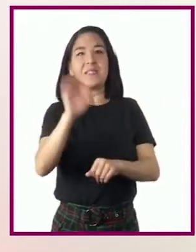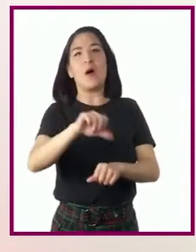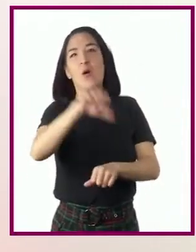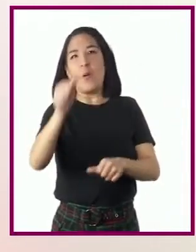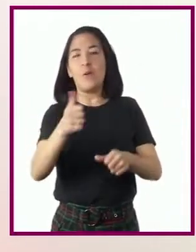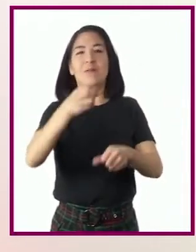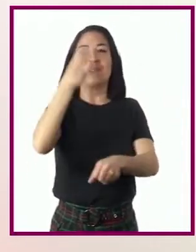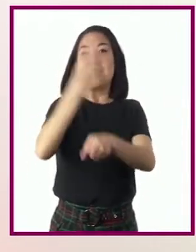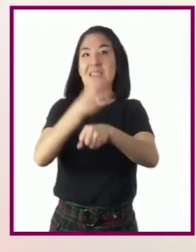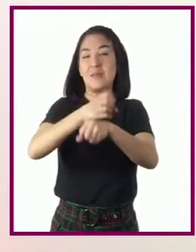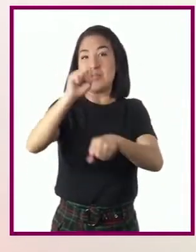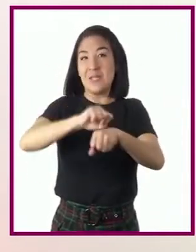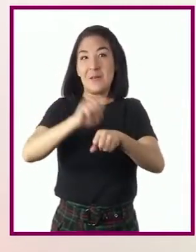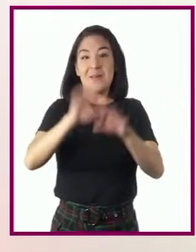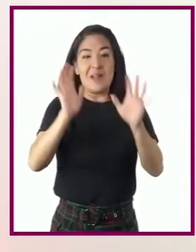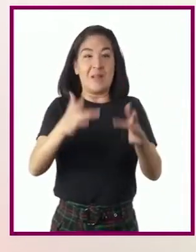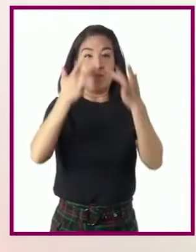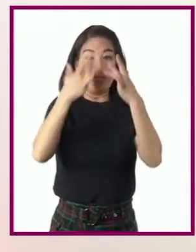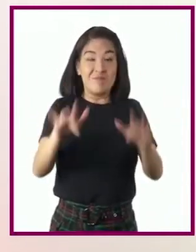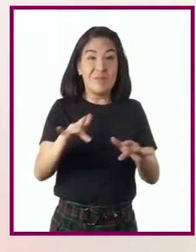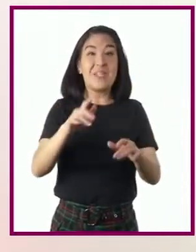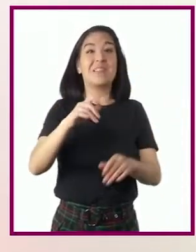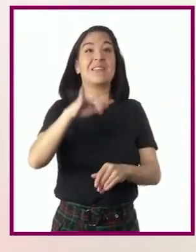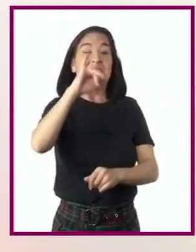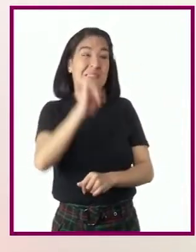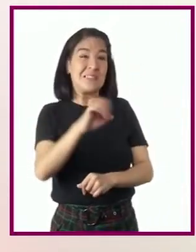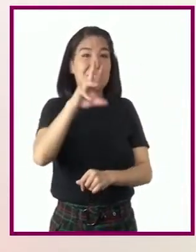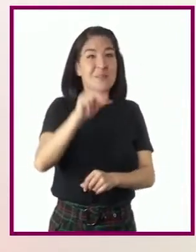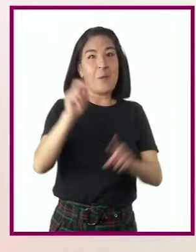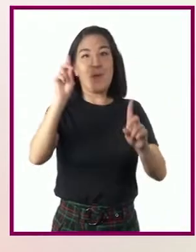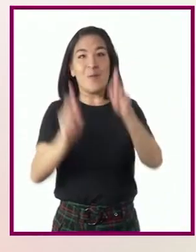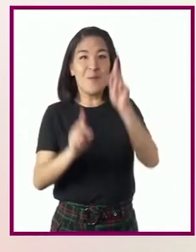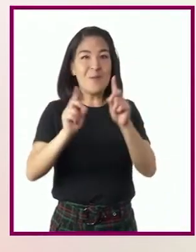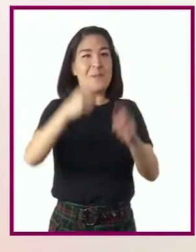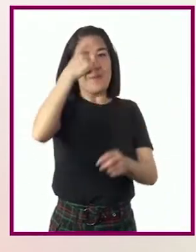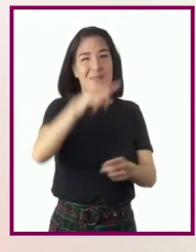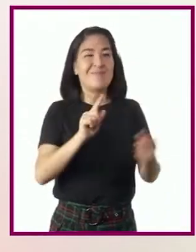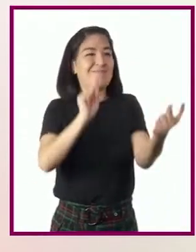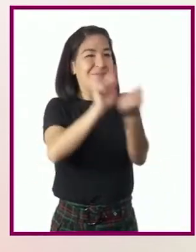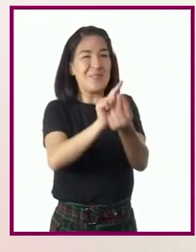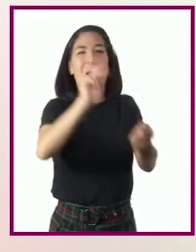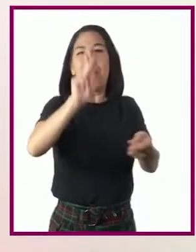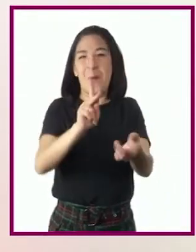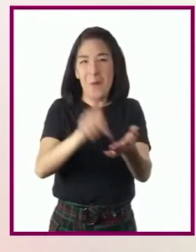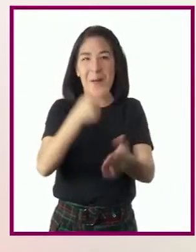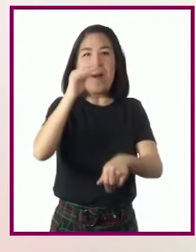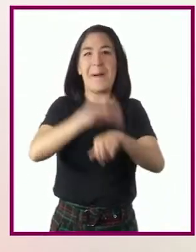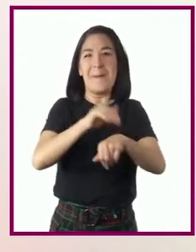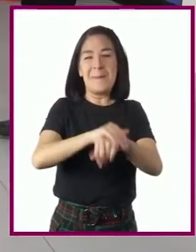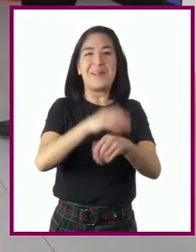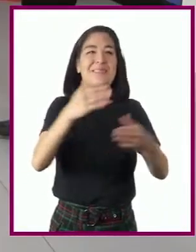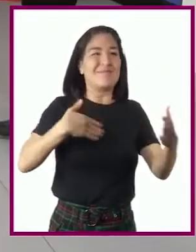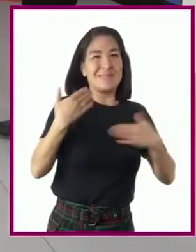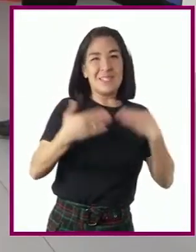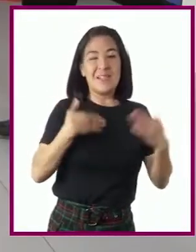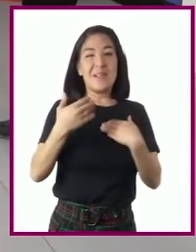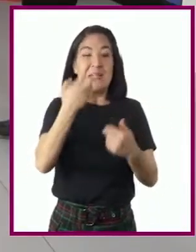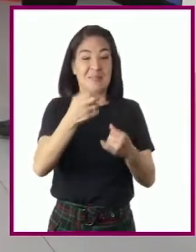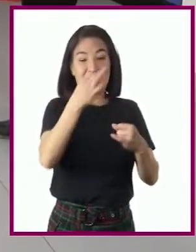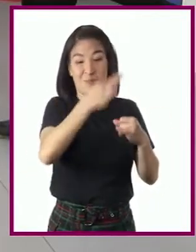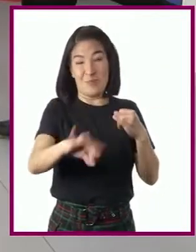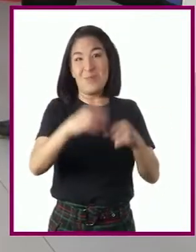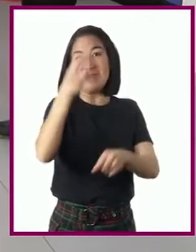y tienen la incertidumbre de si podrán ver y divertirse con sus amigas y amigos en su último año en la escuela.